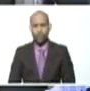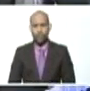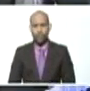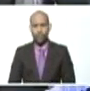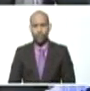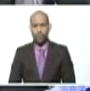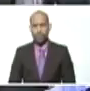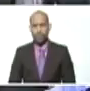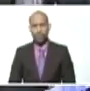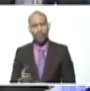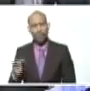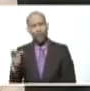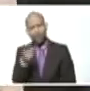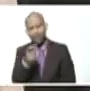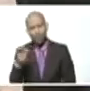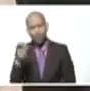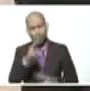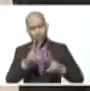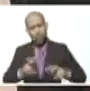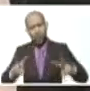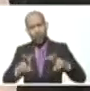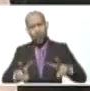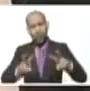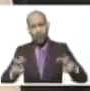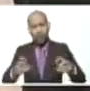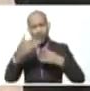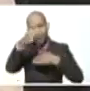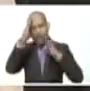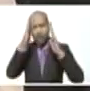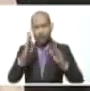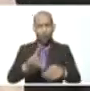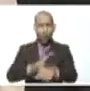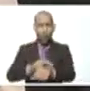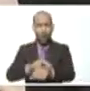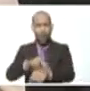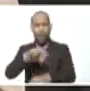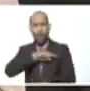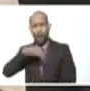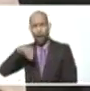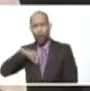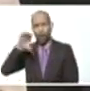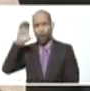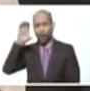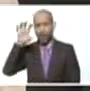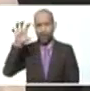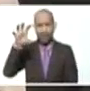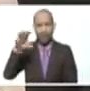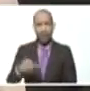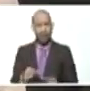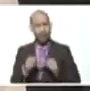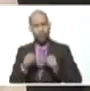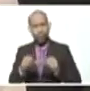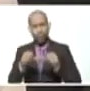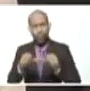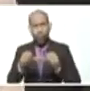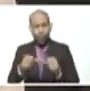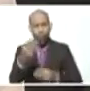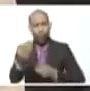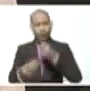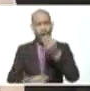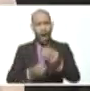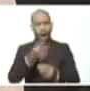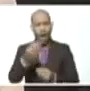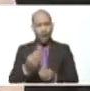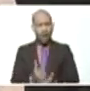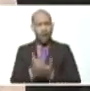Para que la investigación y la atención médica en nuestra patria se haga a favor de todas las